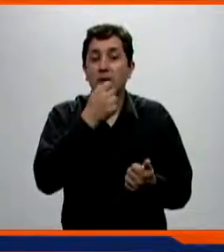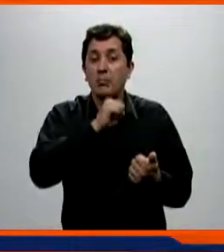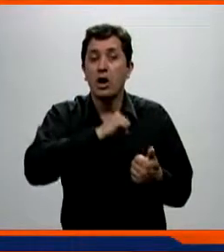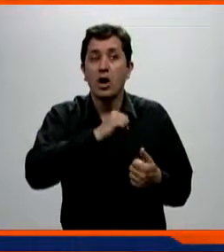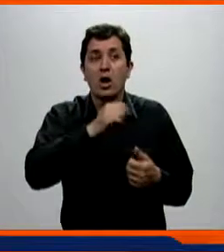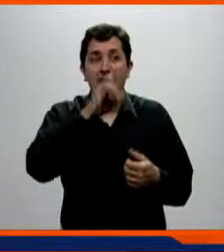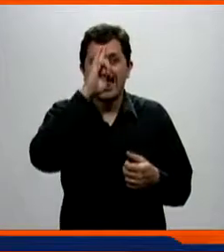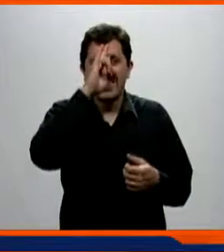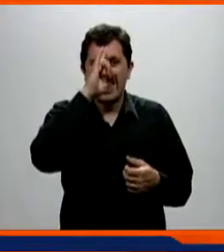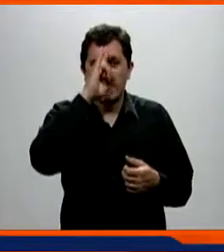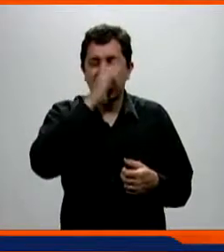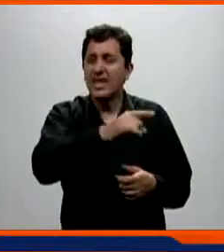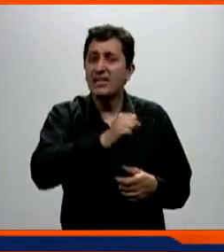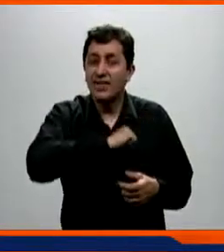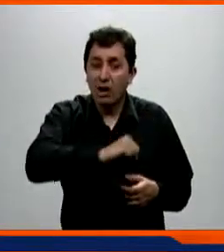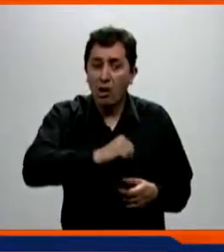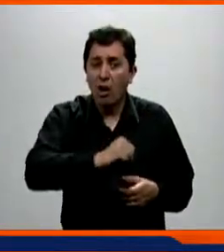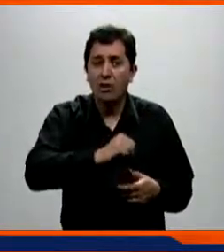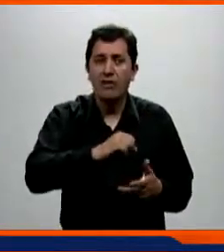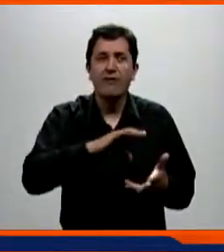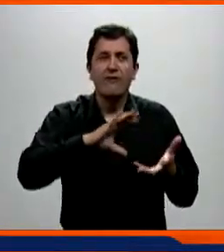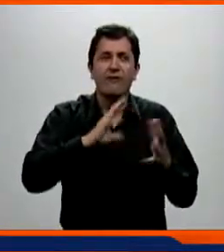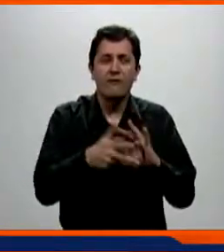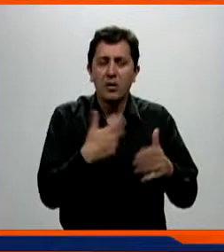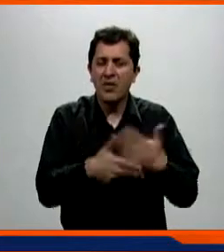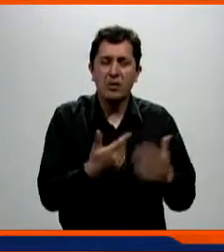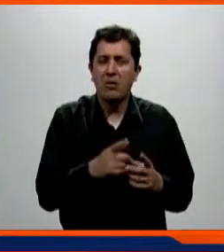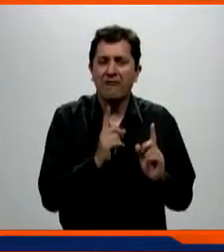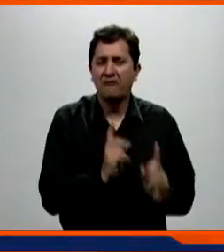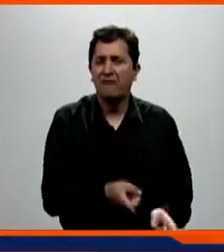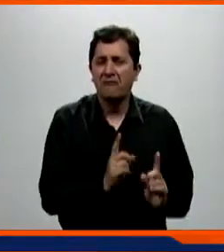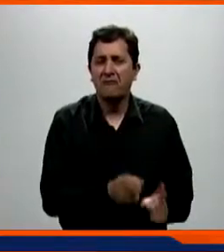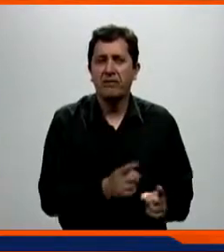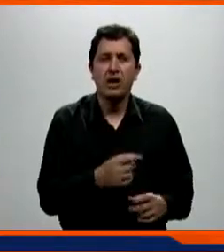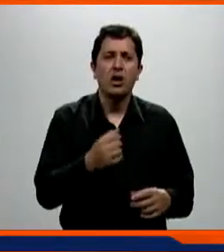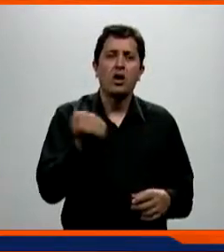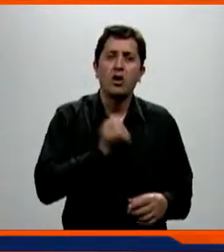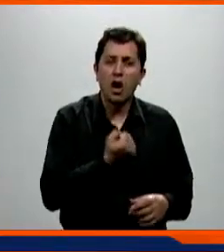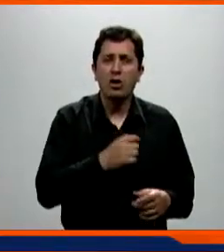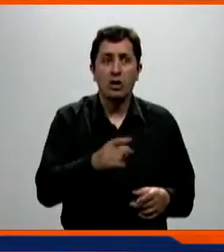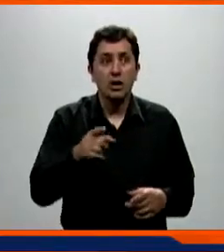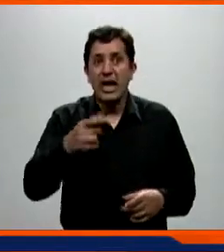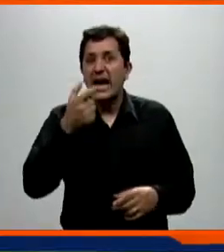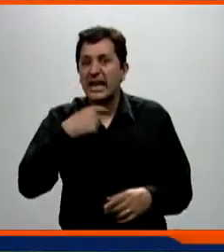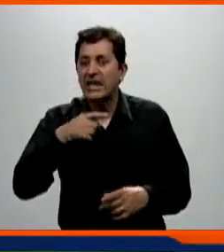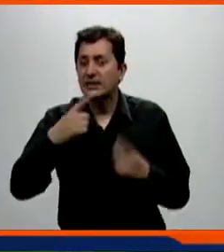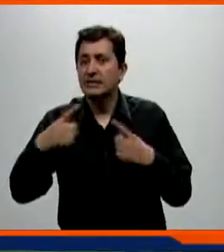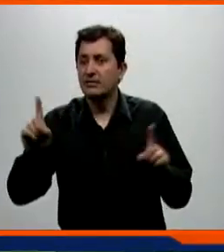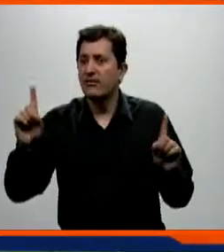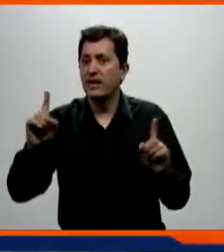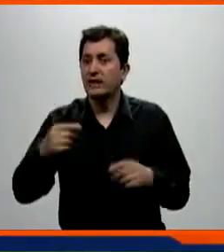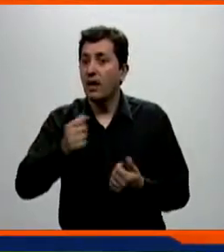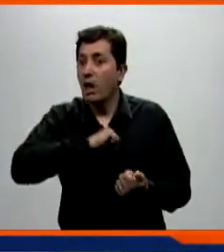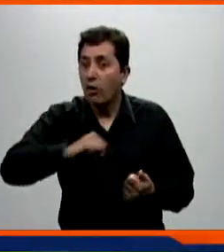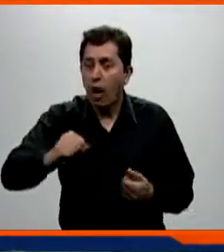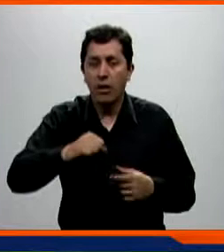a Independiente no le cambia su formato para jugar el partido, ya sea a favor o en contra. Racing sí parece un equipo muy distinto